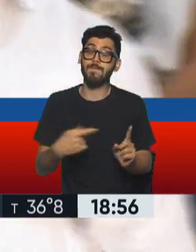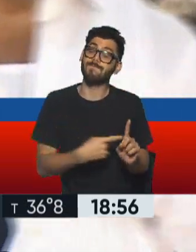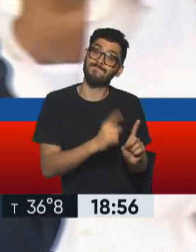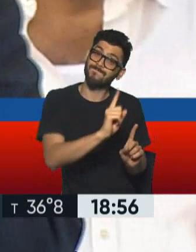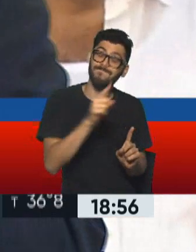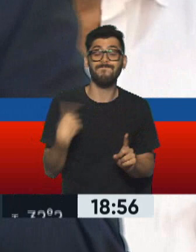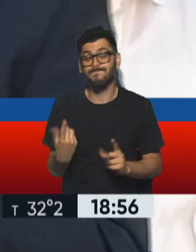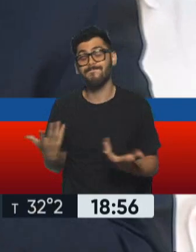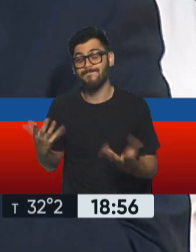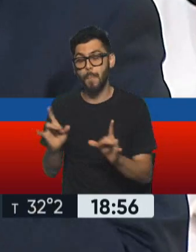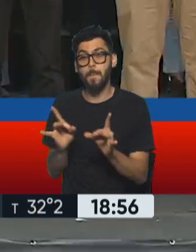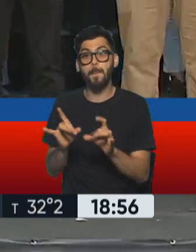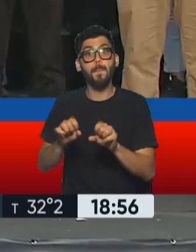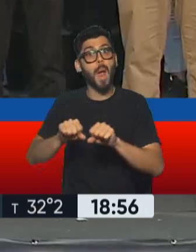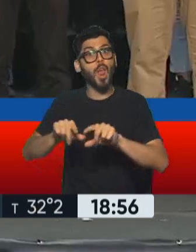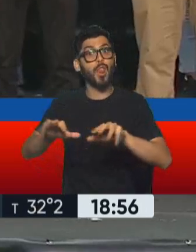que lastimó a toda la humanidad.